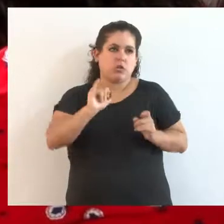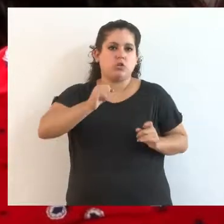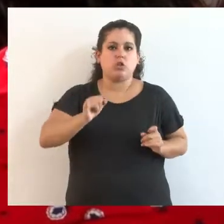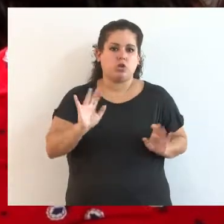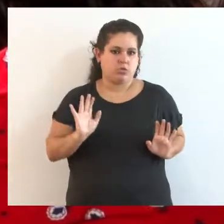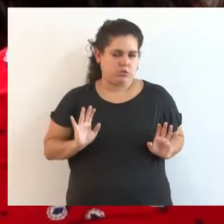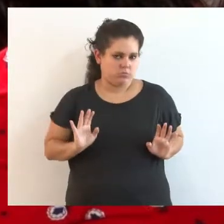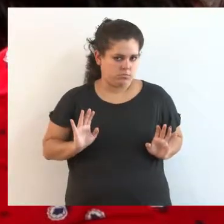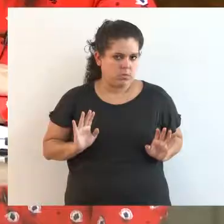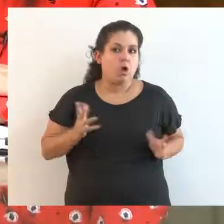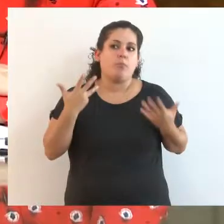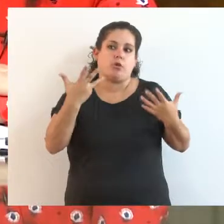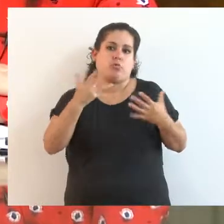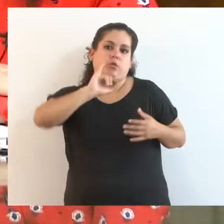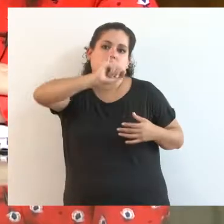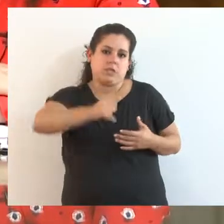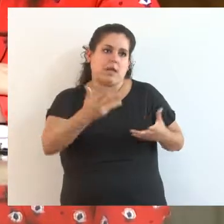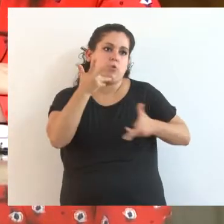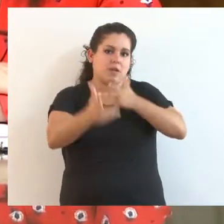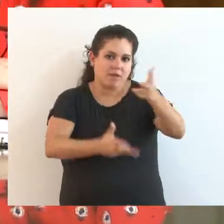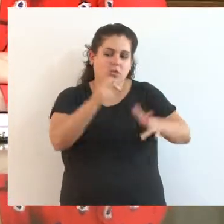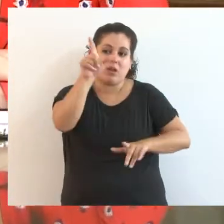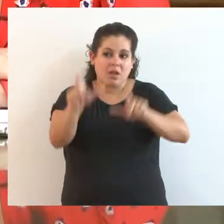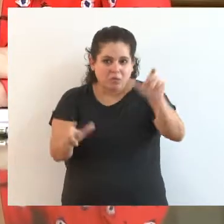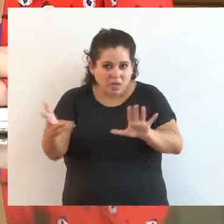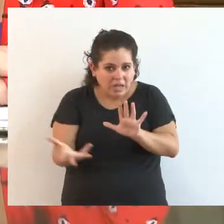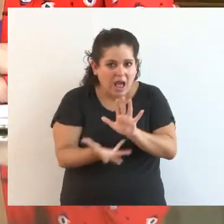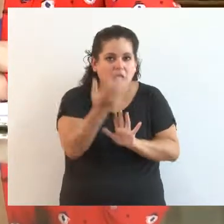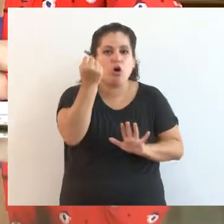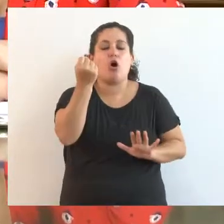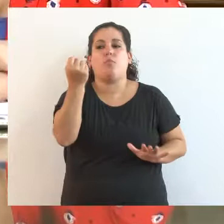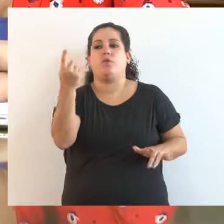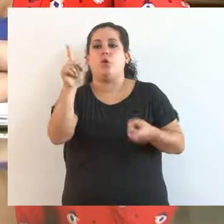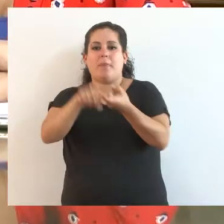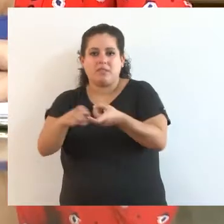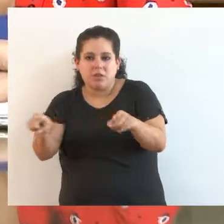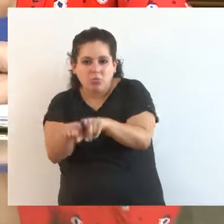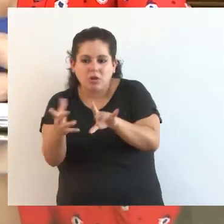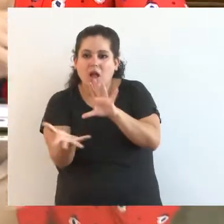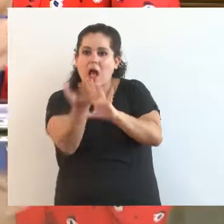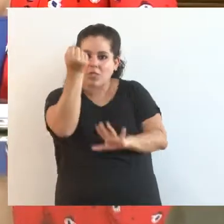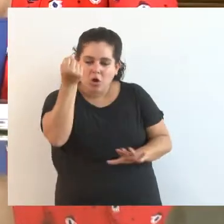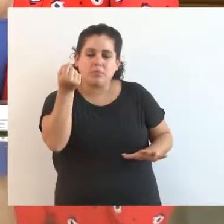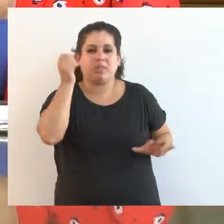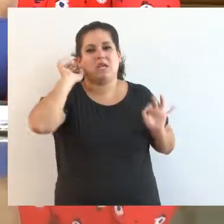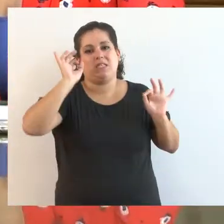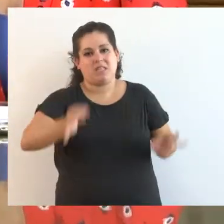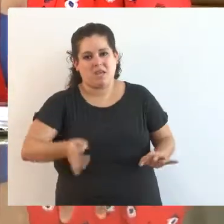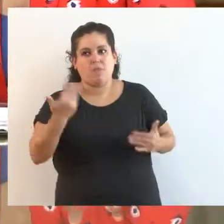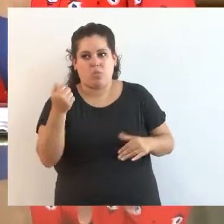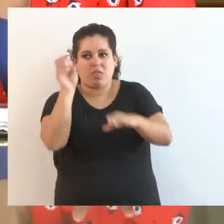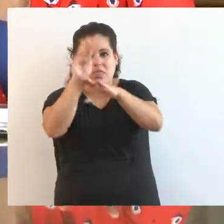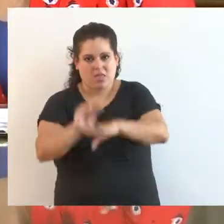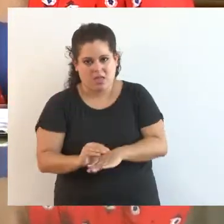no debería ser un factor excluyente. Por supuesto, estamos hablando de que los aspirantes a adopción que adquieren una... Sí, yo creo que el que ya aspira